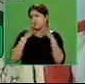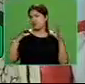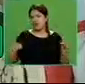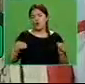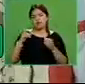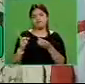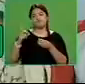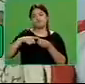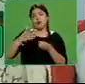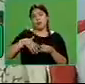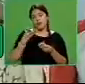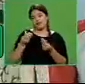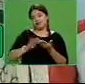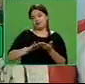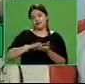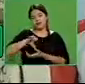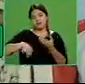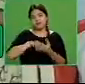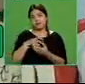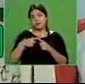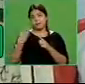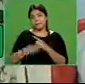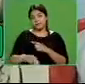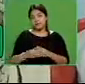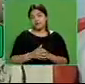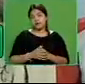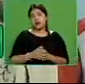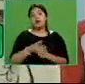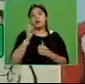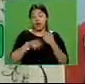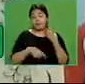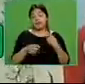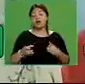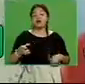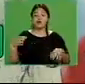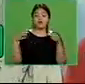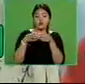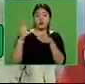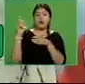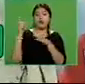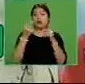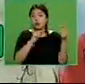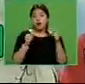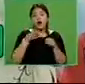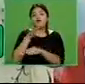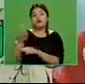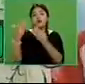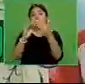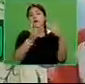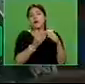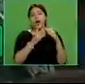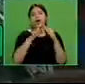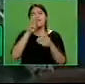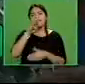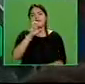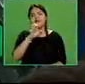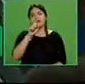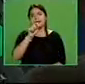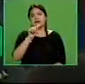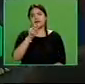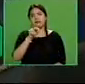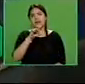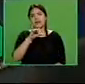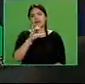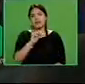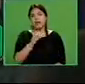estén involucrados para poder solventar los problemas. Además, estuvimos haciendo asambleas con las comunidades indígenas, fuimos a la comunidad Betania de Topocho,